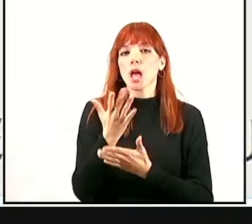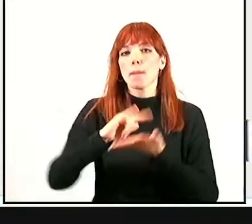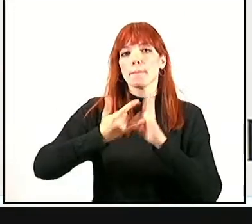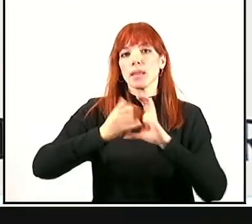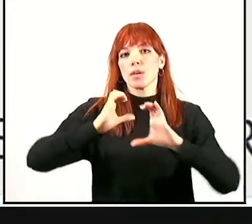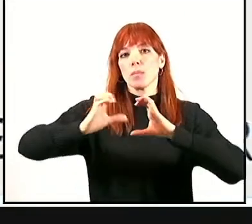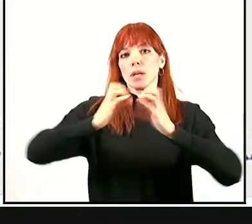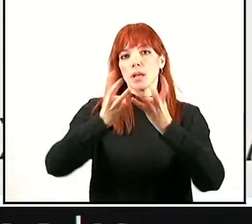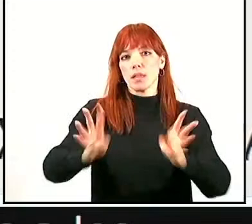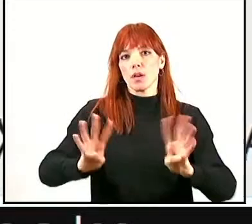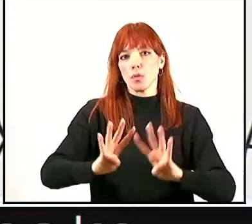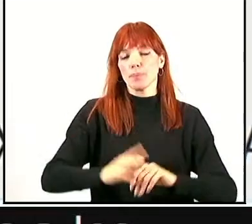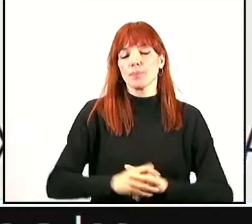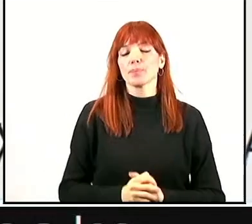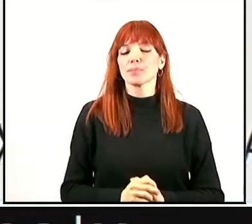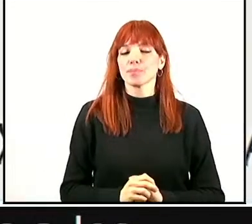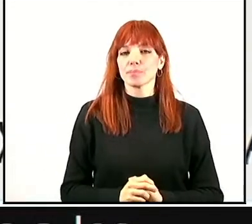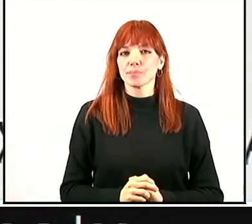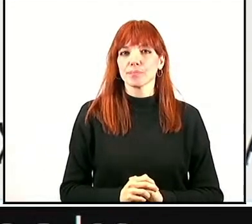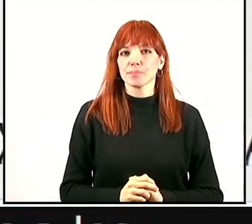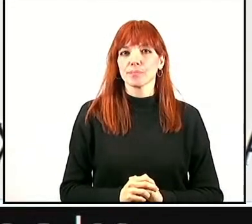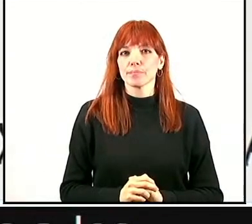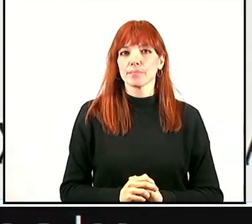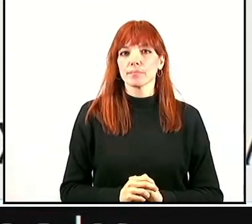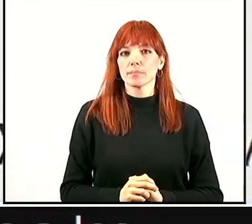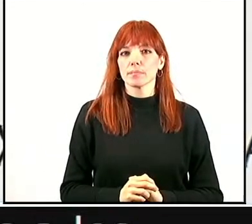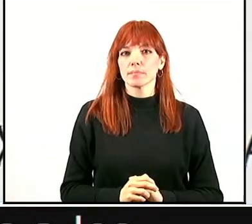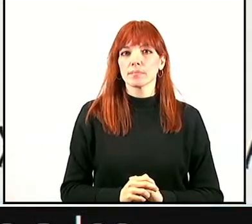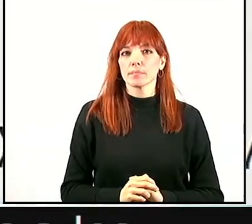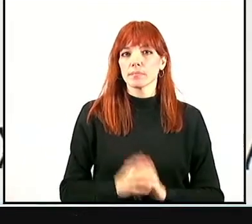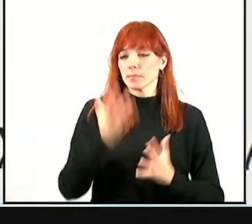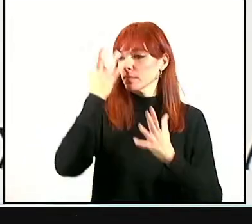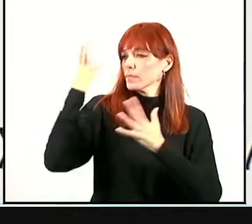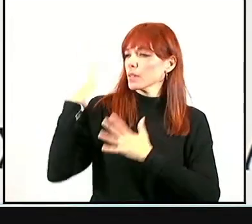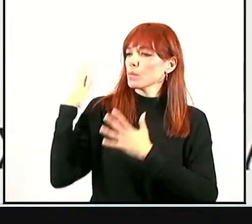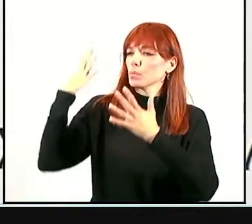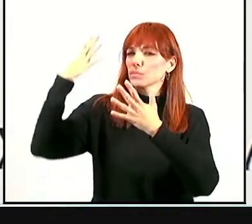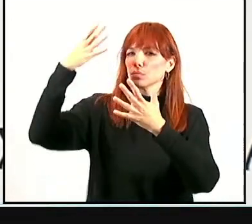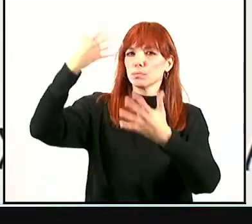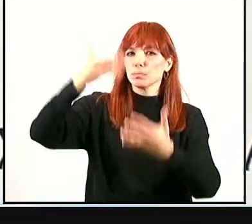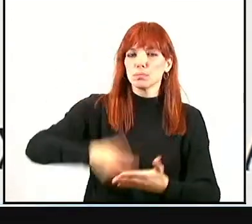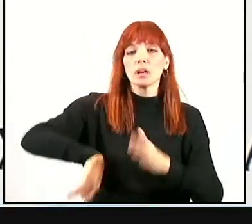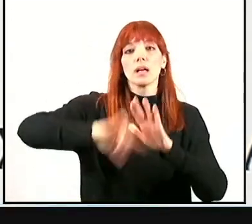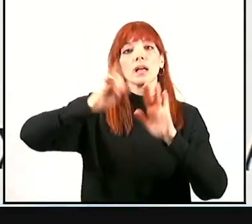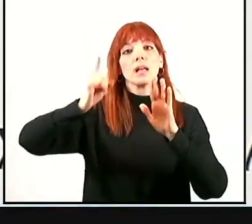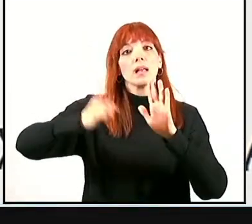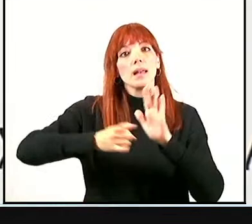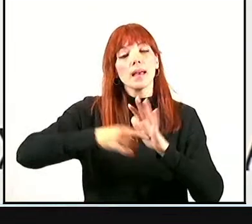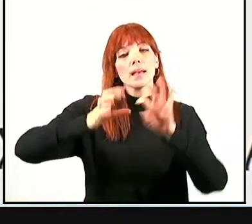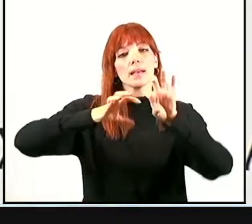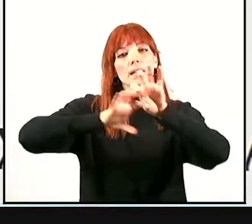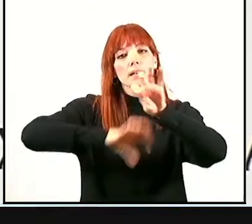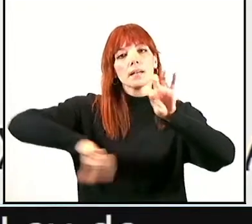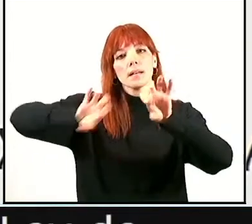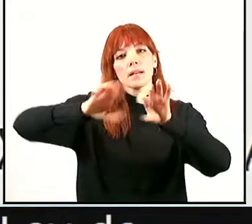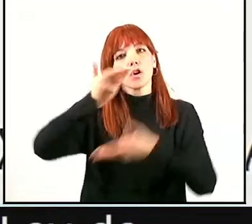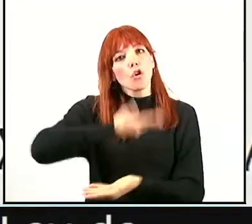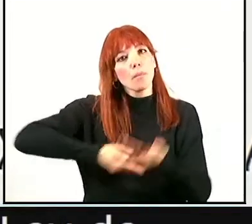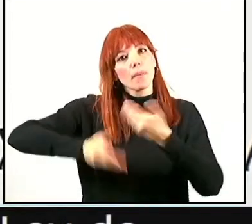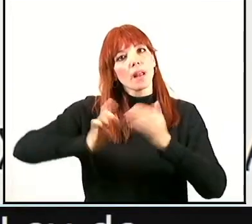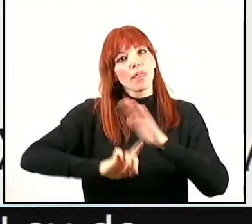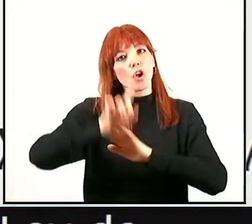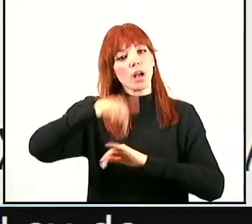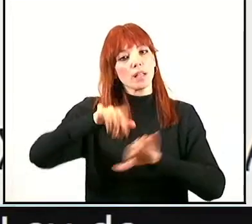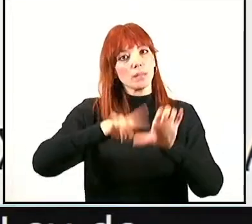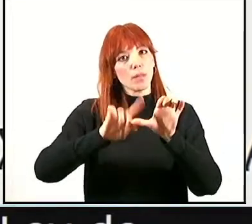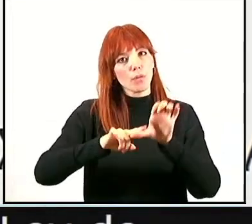de comunicación. Tras 2 décadas de desarrollo de la actual Ley de Cooperación de Extremadura, se hace necesario y